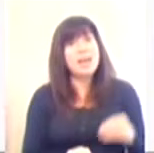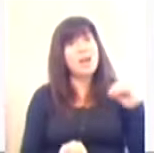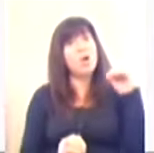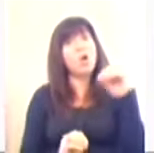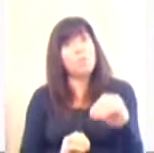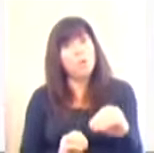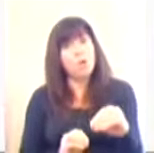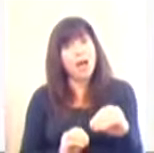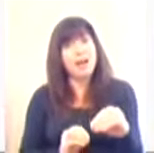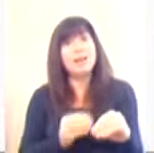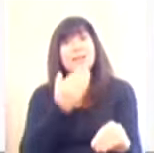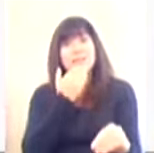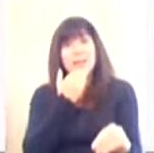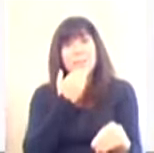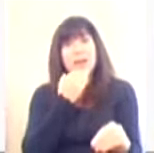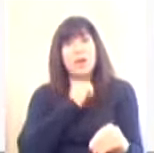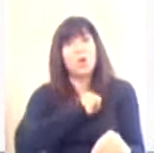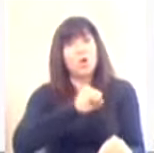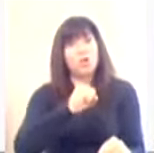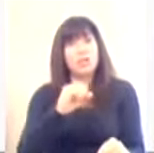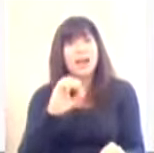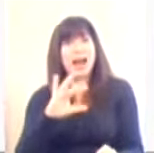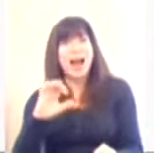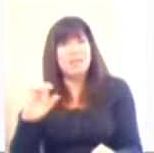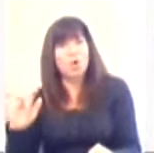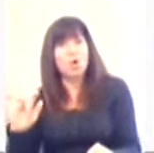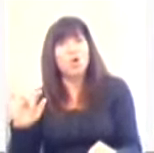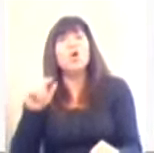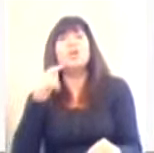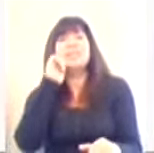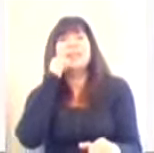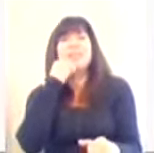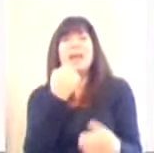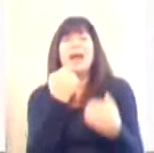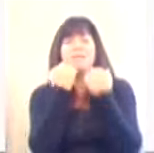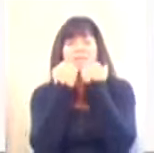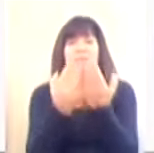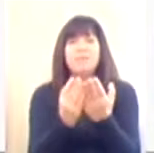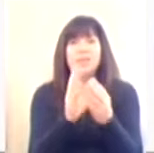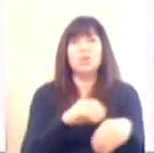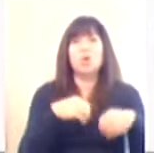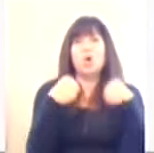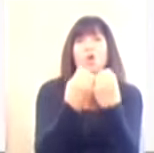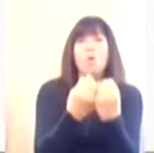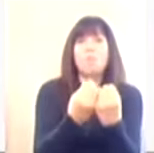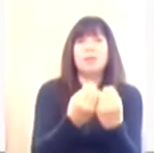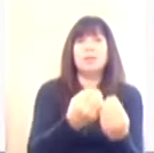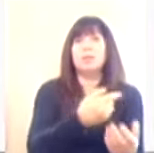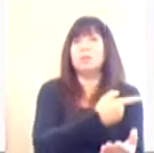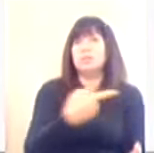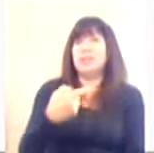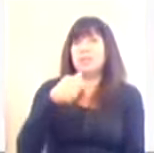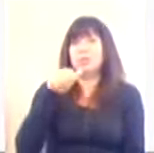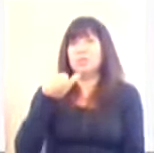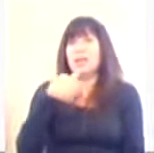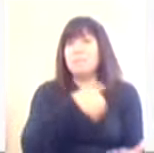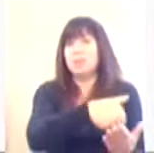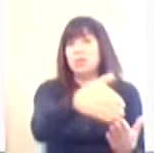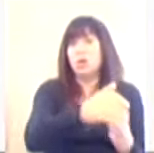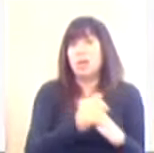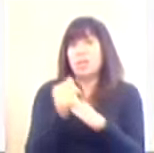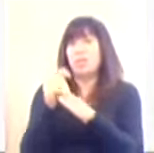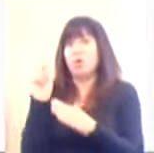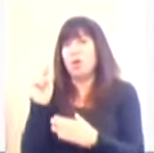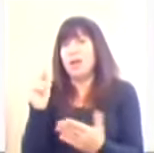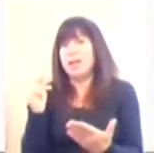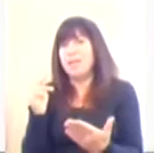los co-beneficios de calidad del aire nos lleva a que los beneficios totales llegarían a 106.000 millones de dólares y por lo tanto el beneficio neto, que es